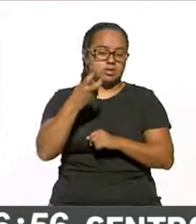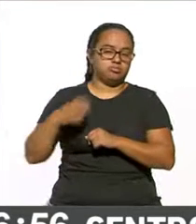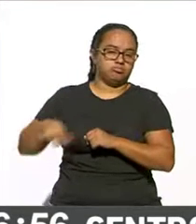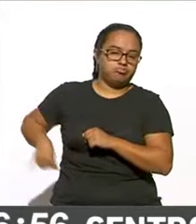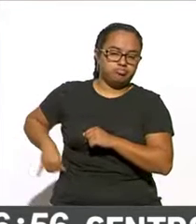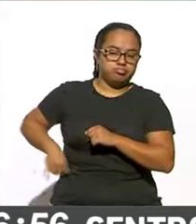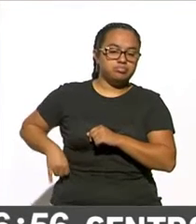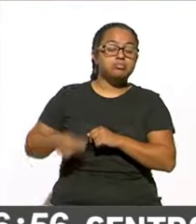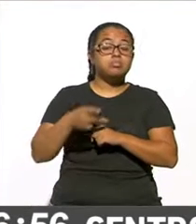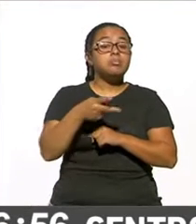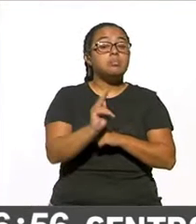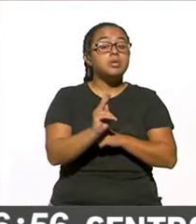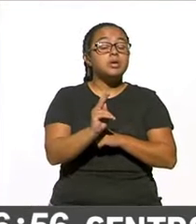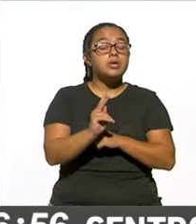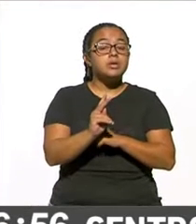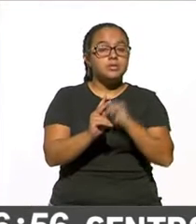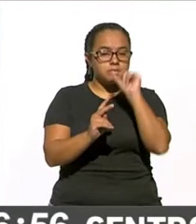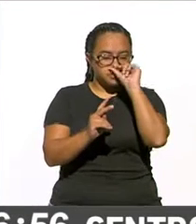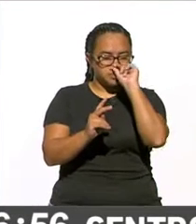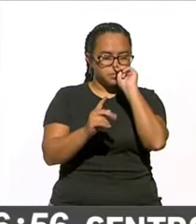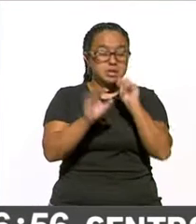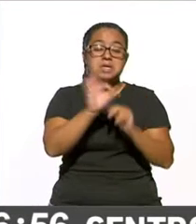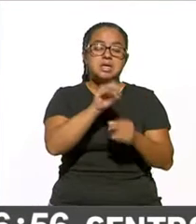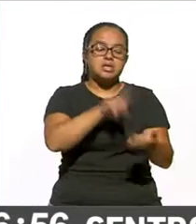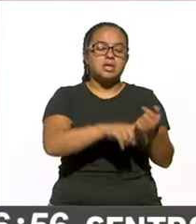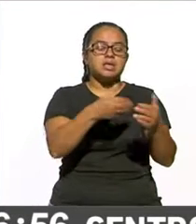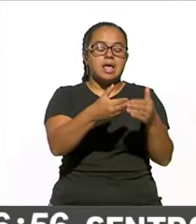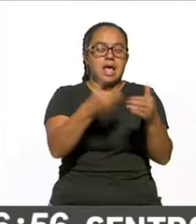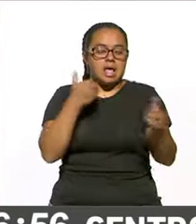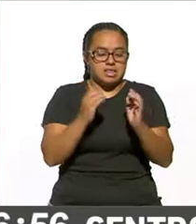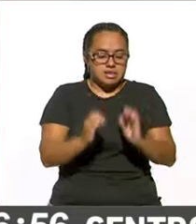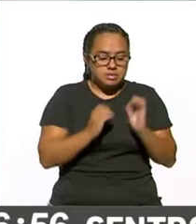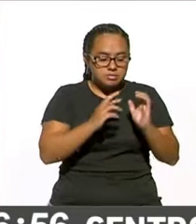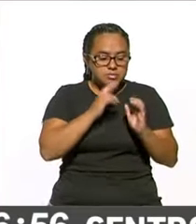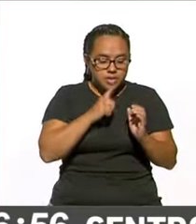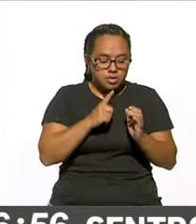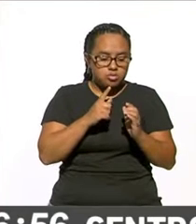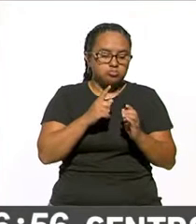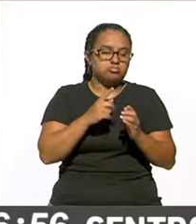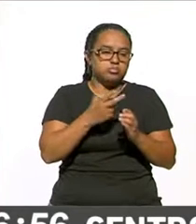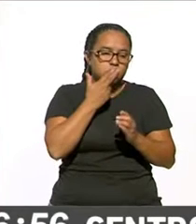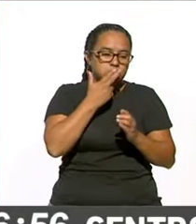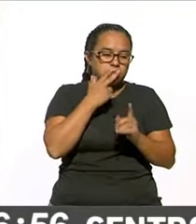que en general creo que tiene que ver con prevención del embarazo. Sí.